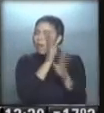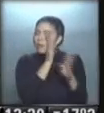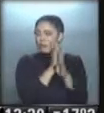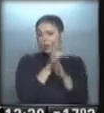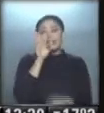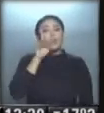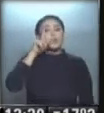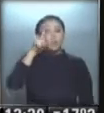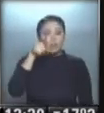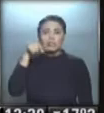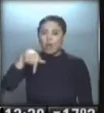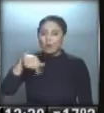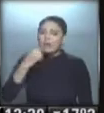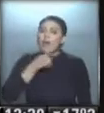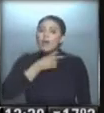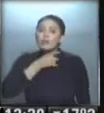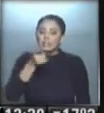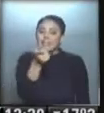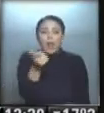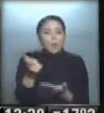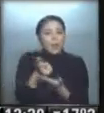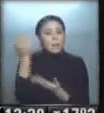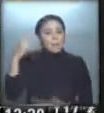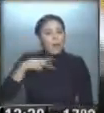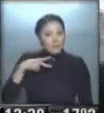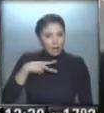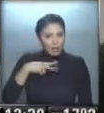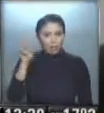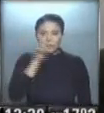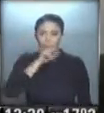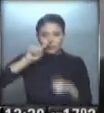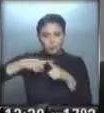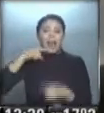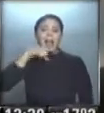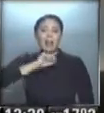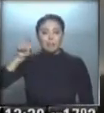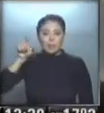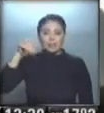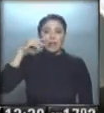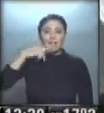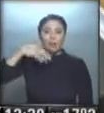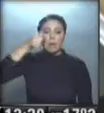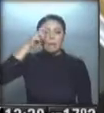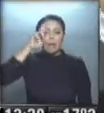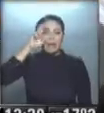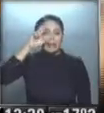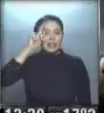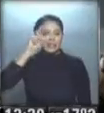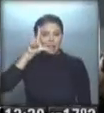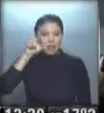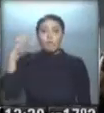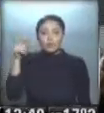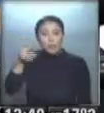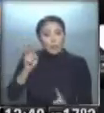adelante los Estados Unidos y en este caso fue en el celular privado de la canciller alemana Angela Merkel, ¿eh? Y por eso